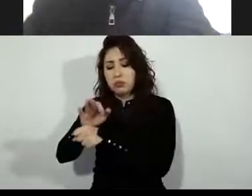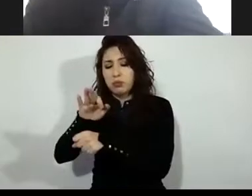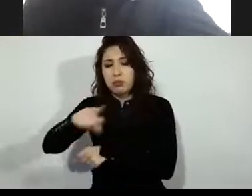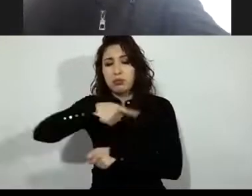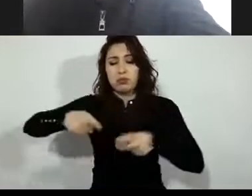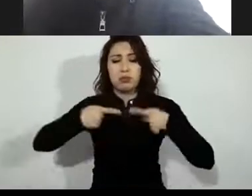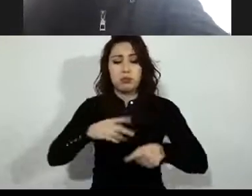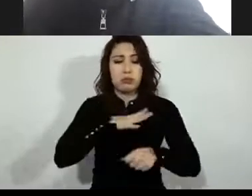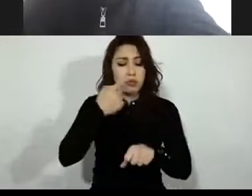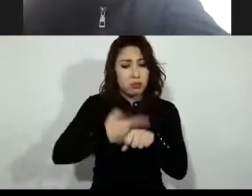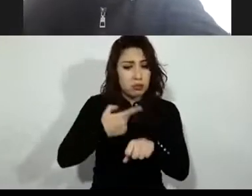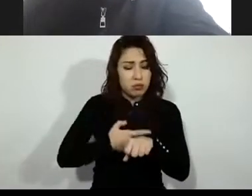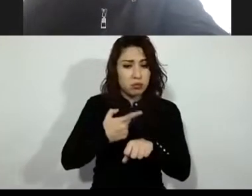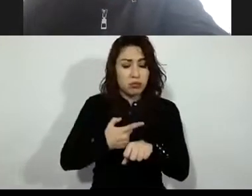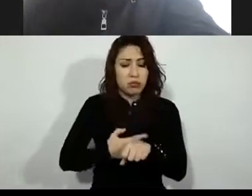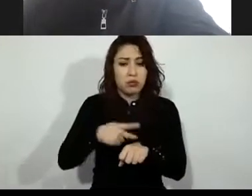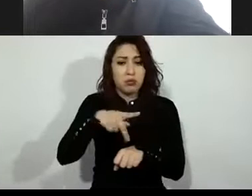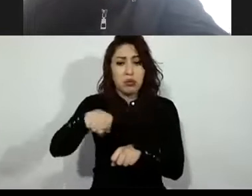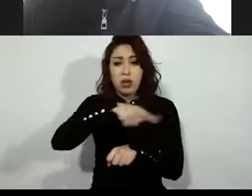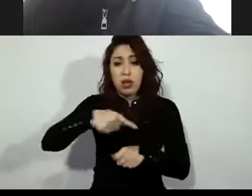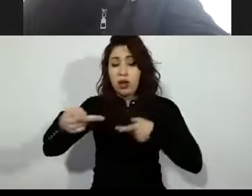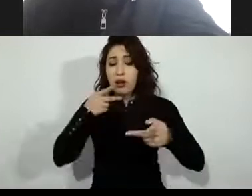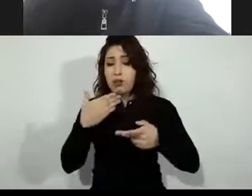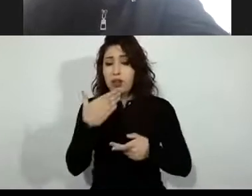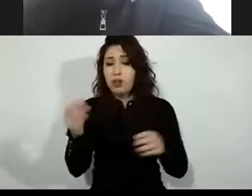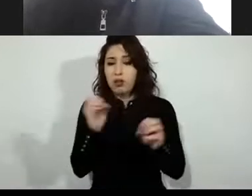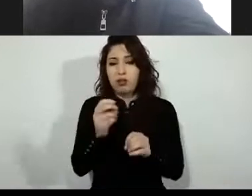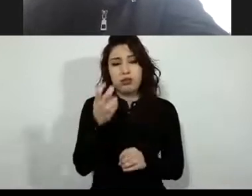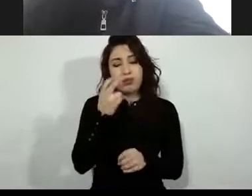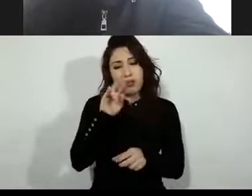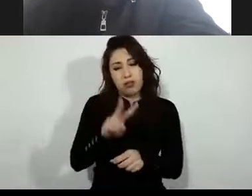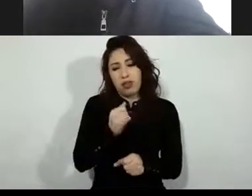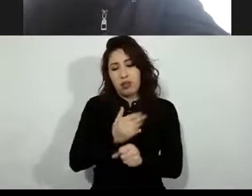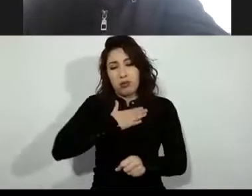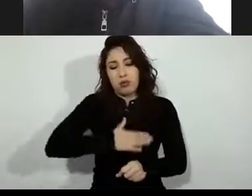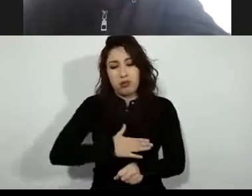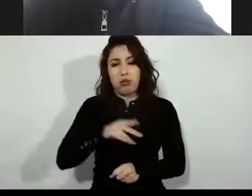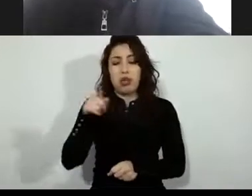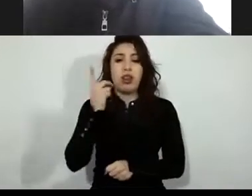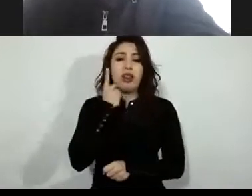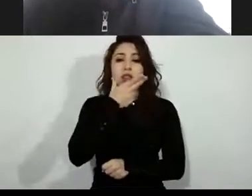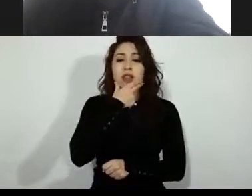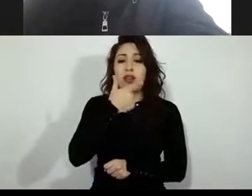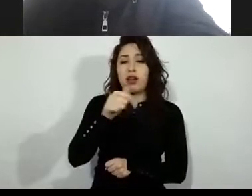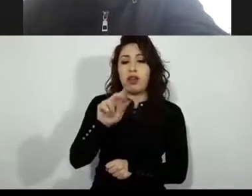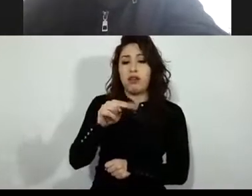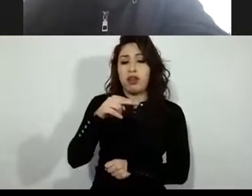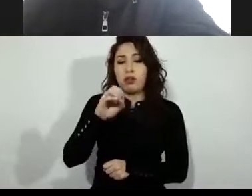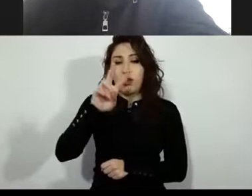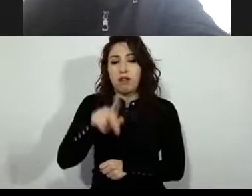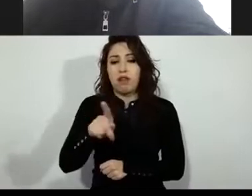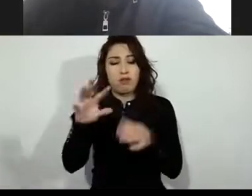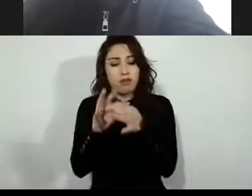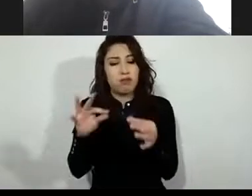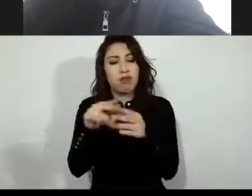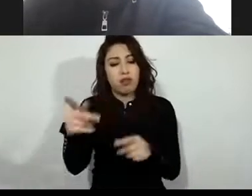señalado el diputado Gaviño, sí quiero advertirle pues, que está en un riesgo pues, de incurrir en una responsabilidad, ¿no? Y ya lo